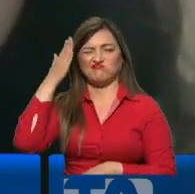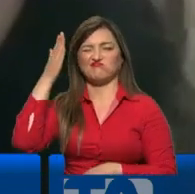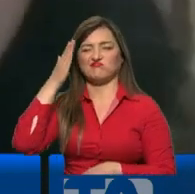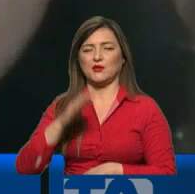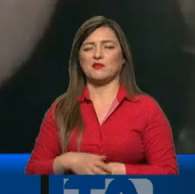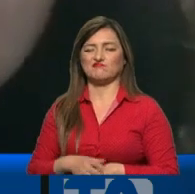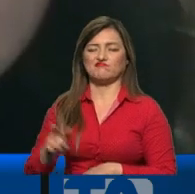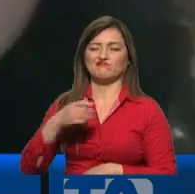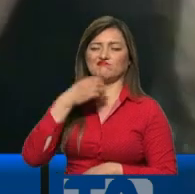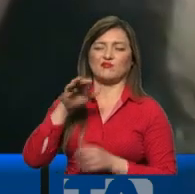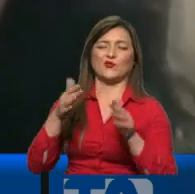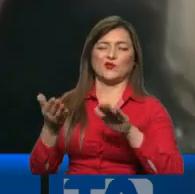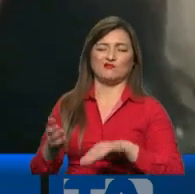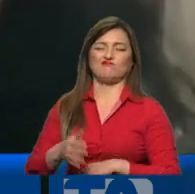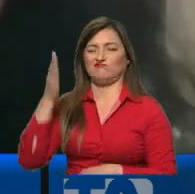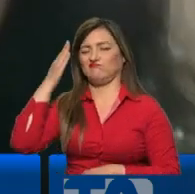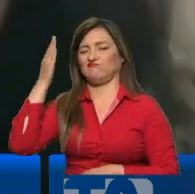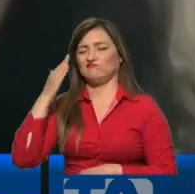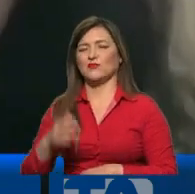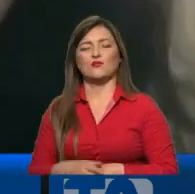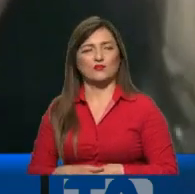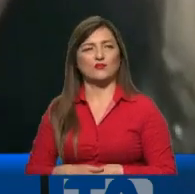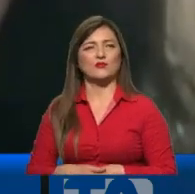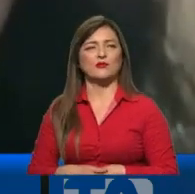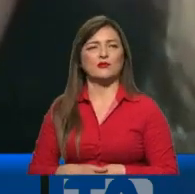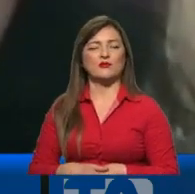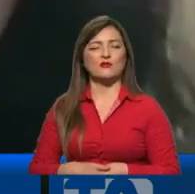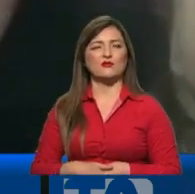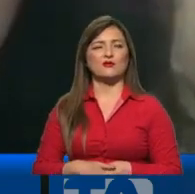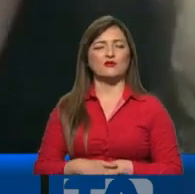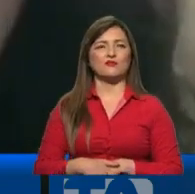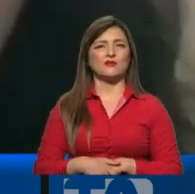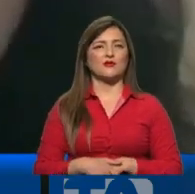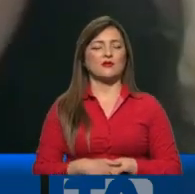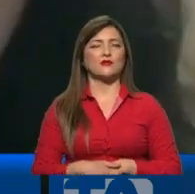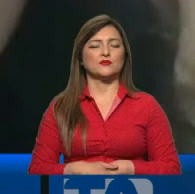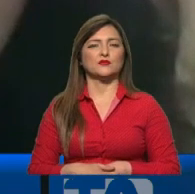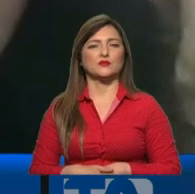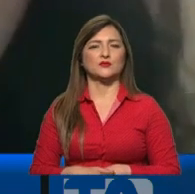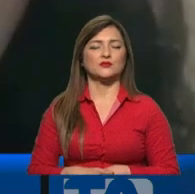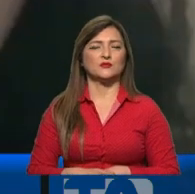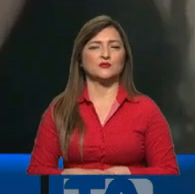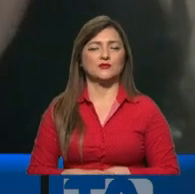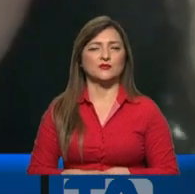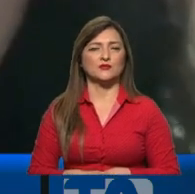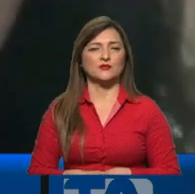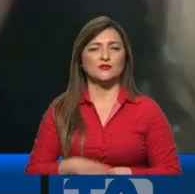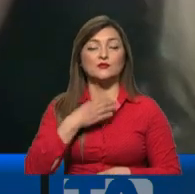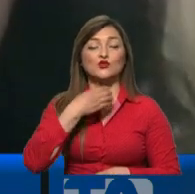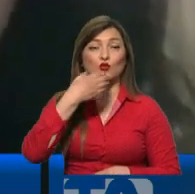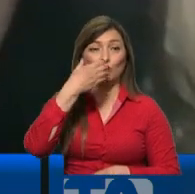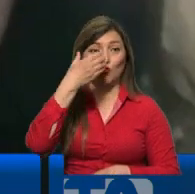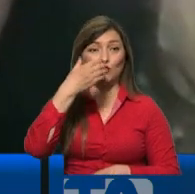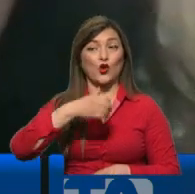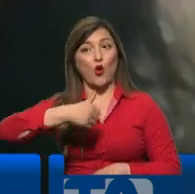este presentimiento, si se puede decir, de que podía pasar pronto, porque la enfermedad por la que, o la patología por la que